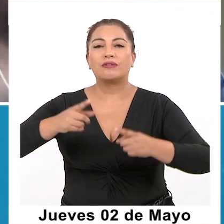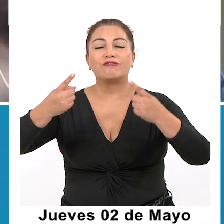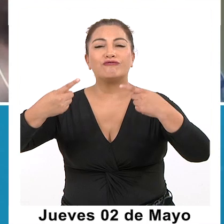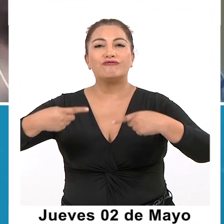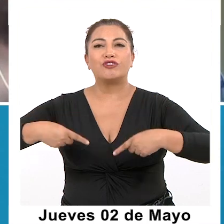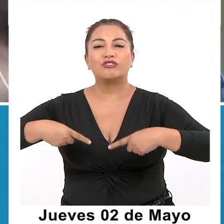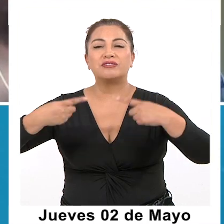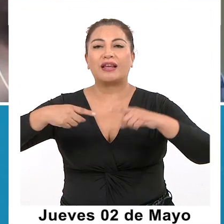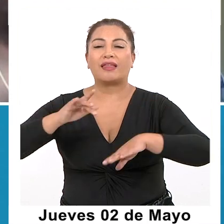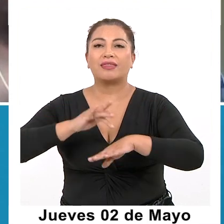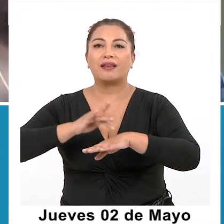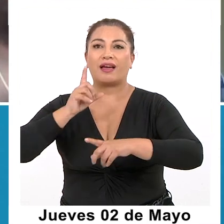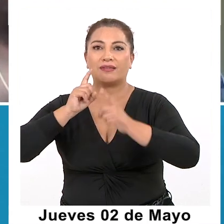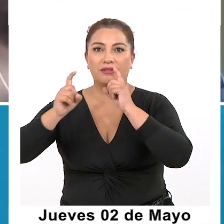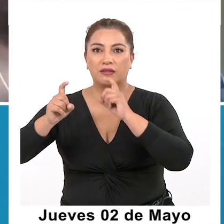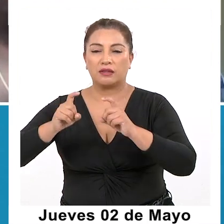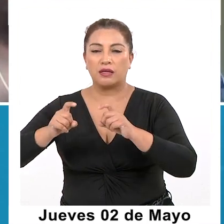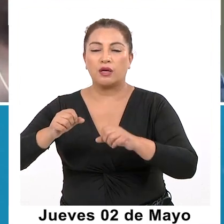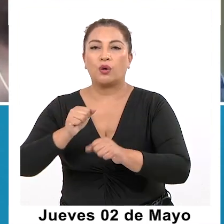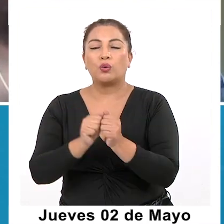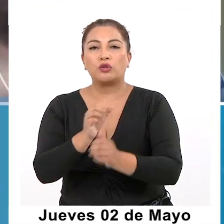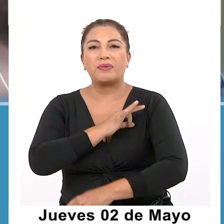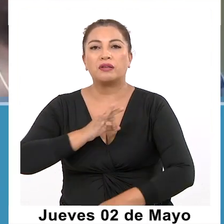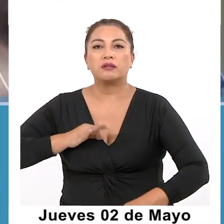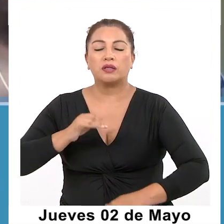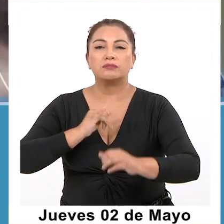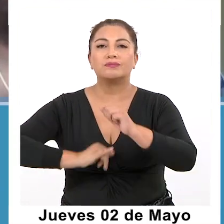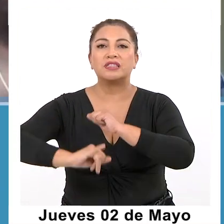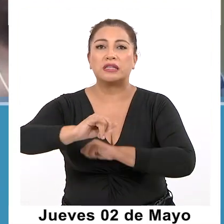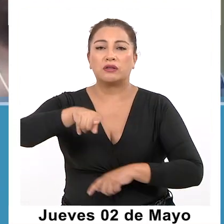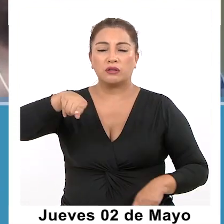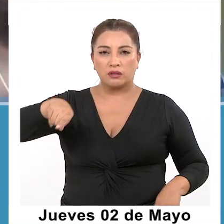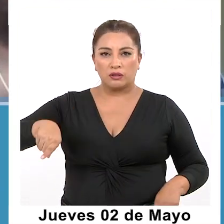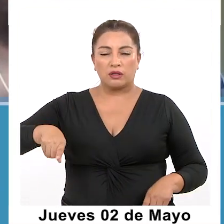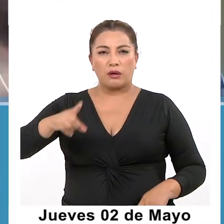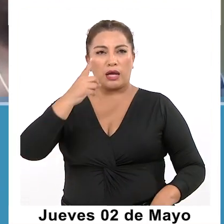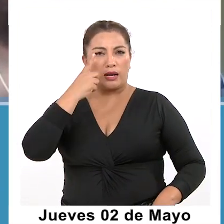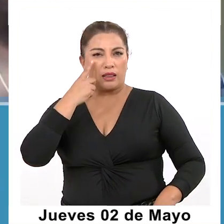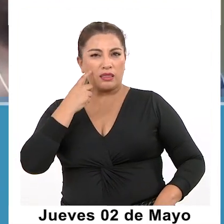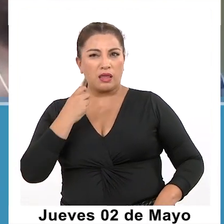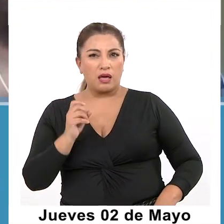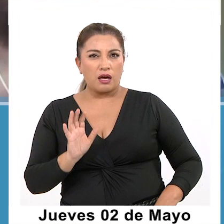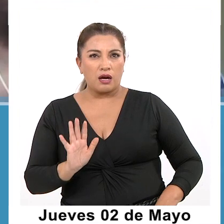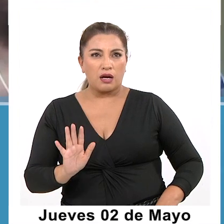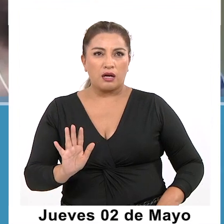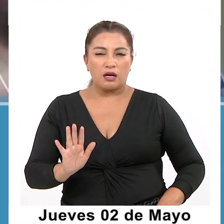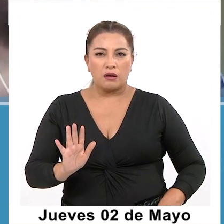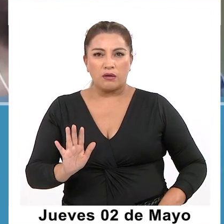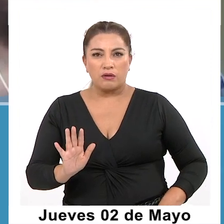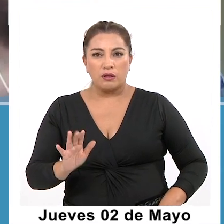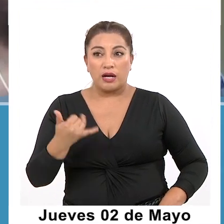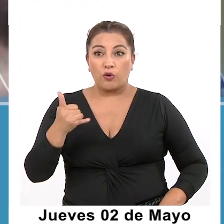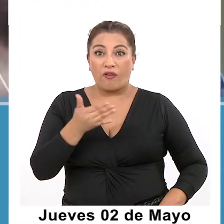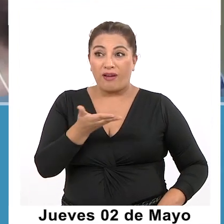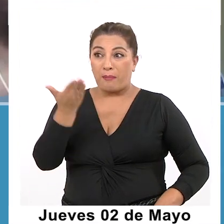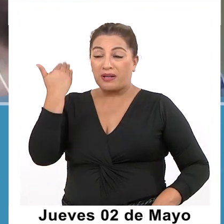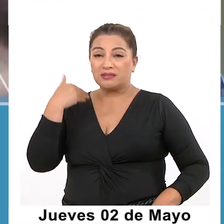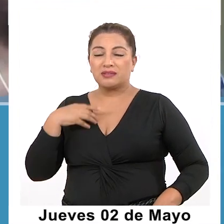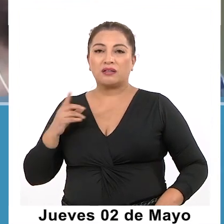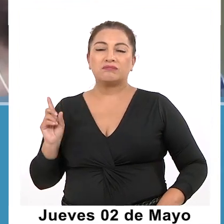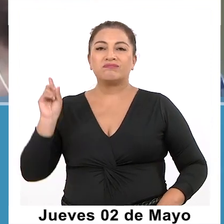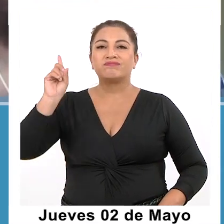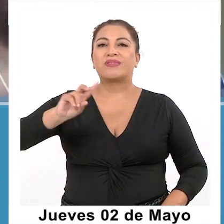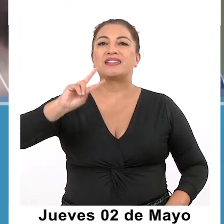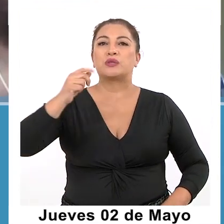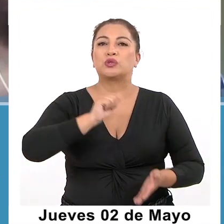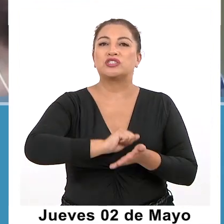a través del Ministerio del interior hemos tenido particularmente el día el día jueves pasado la visita del